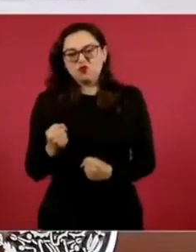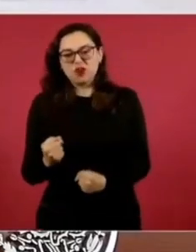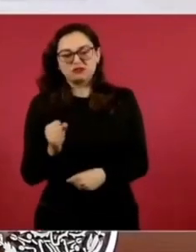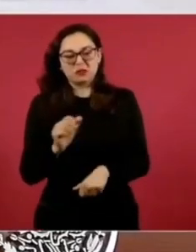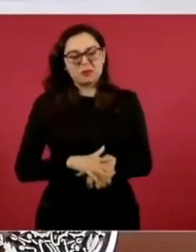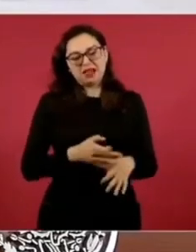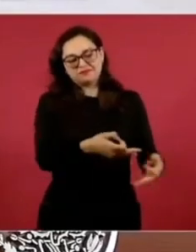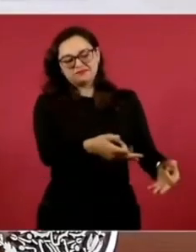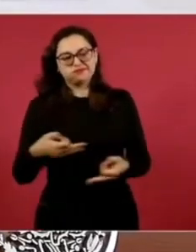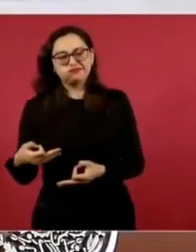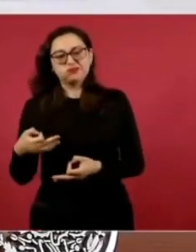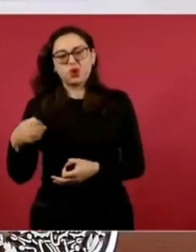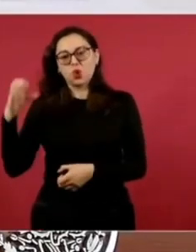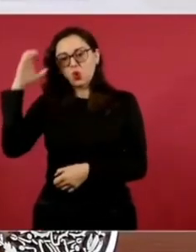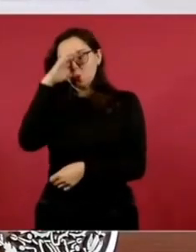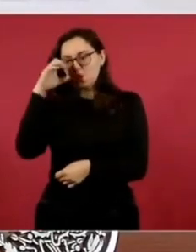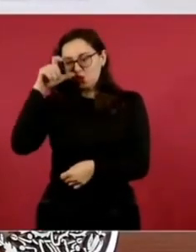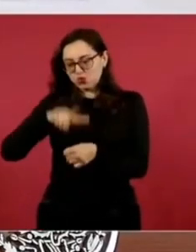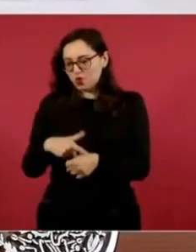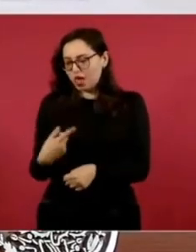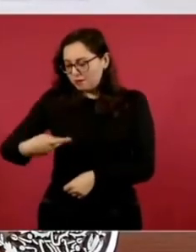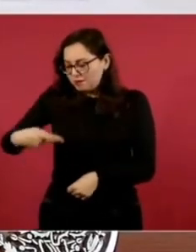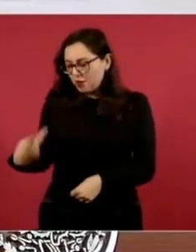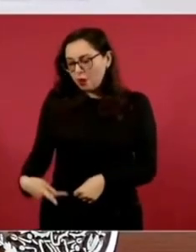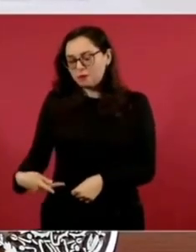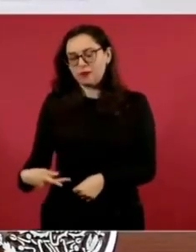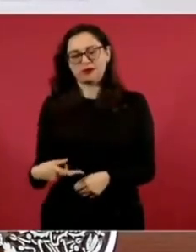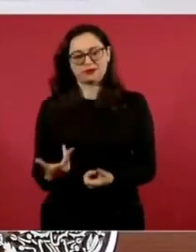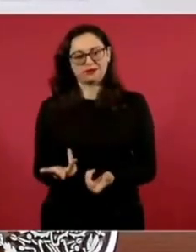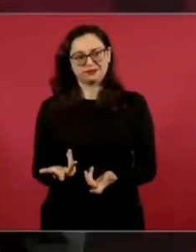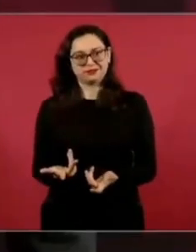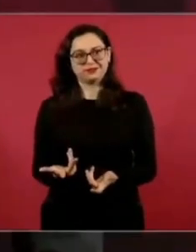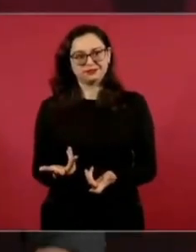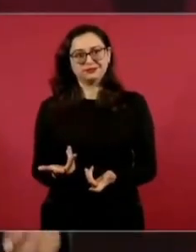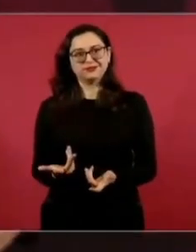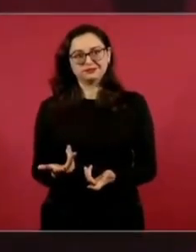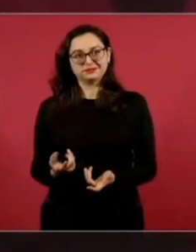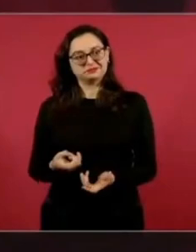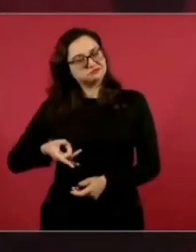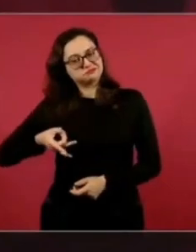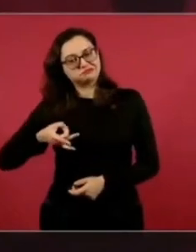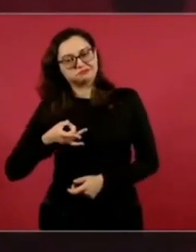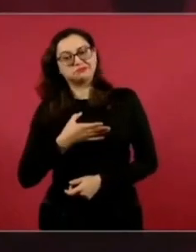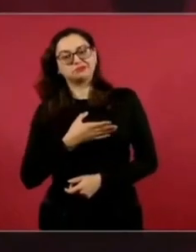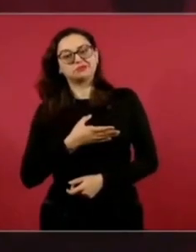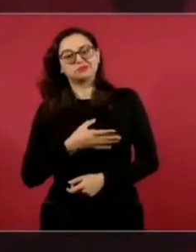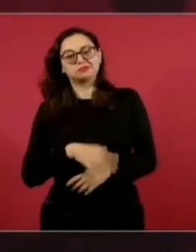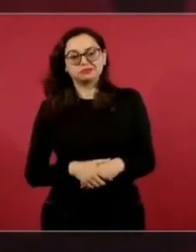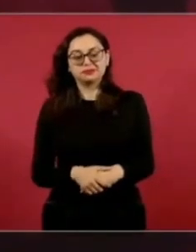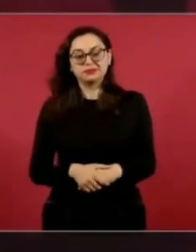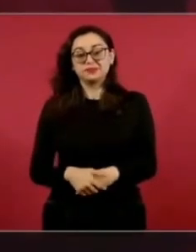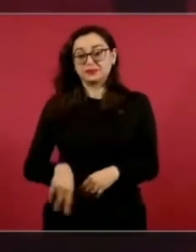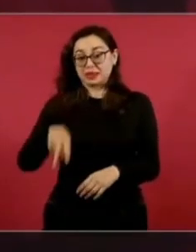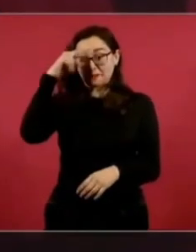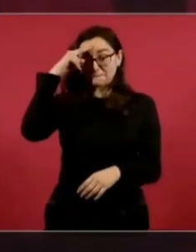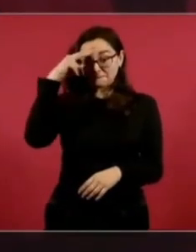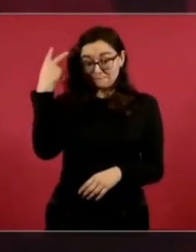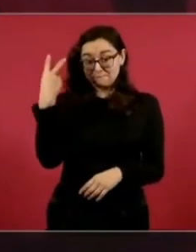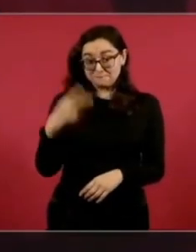tradición cultural O sea no es un pueblo al nuestro